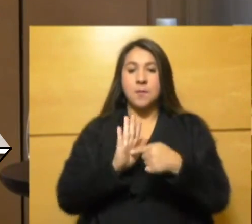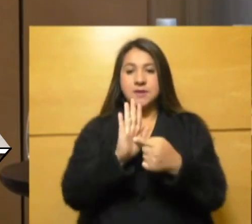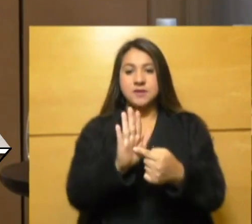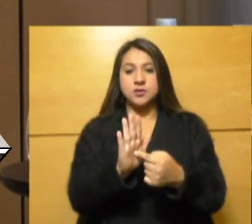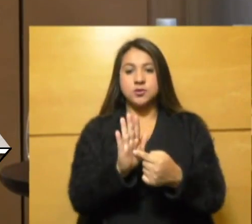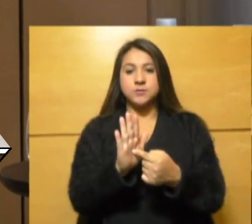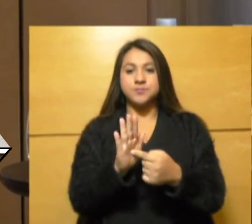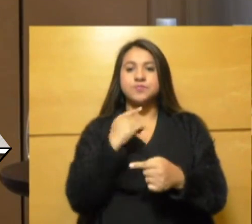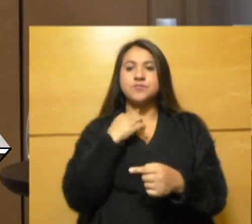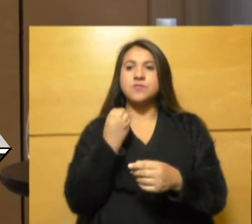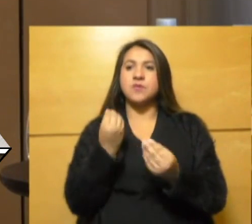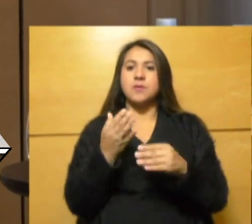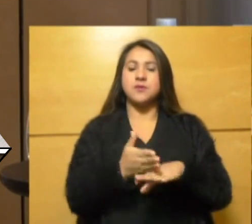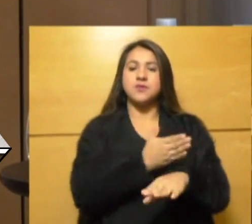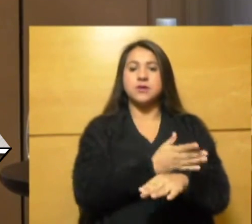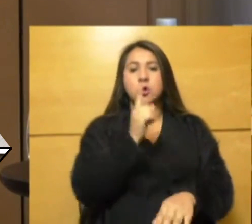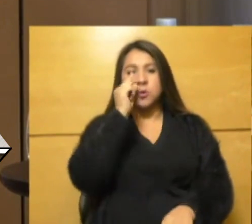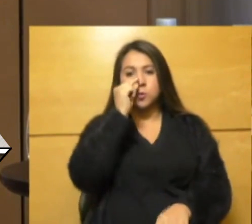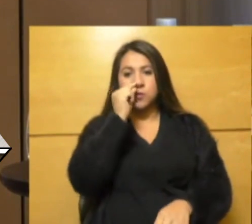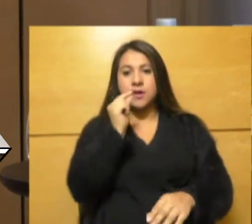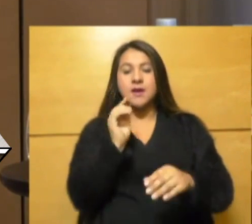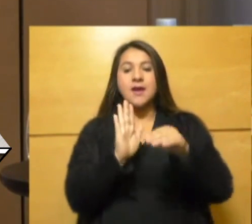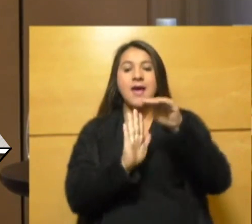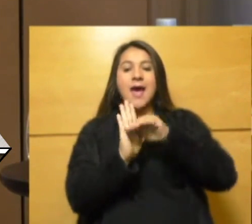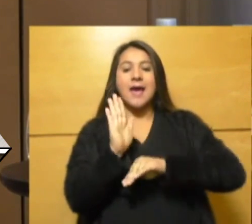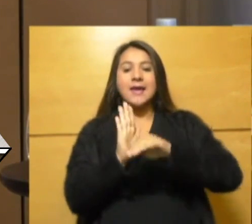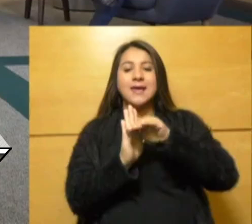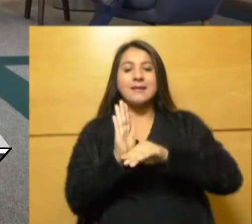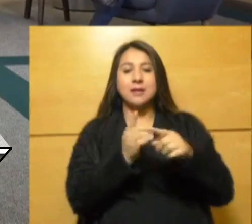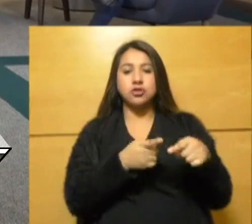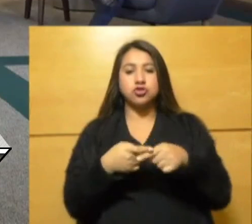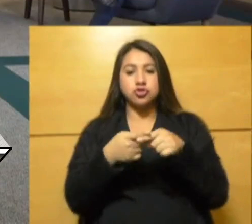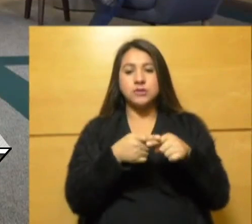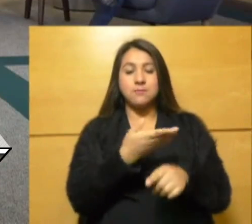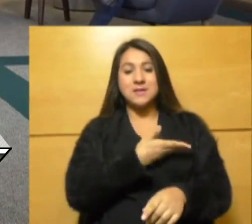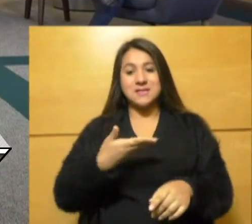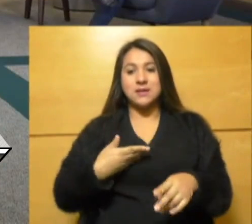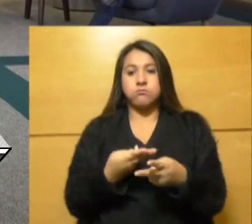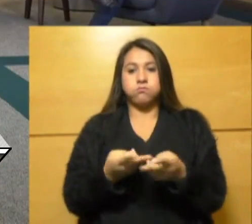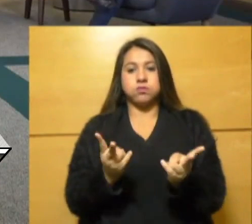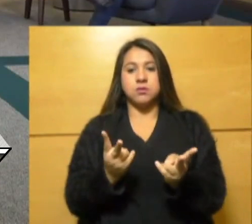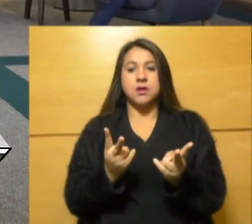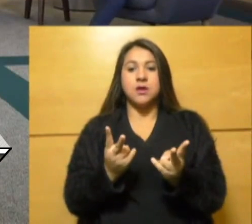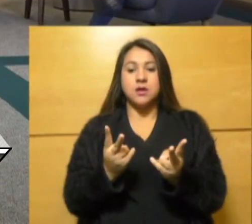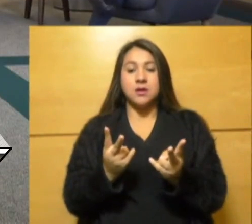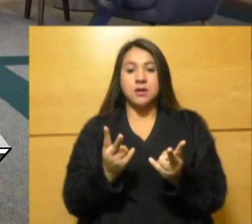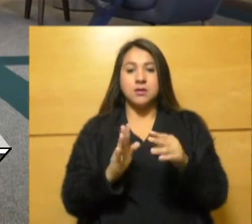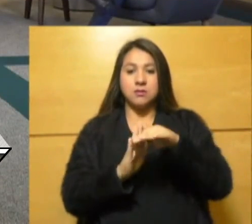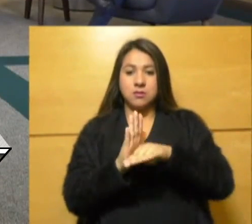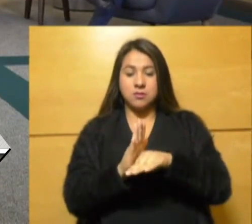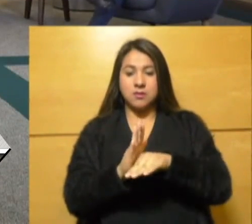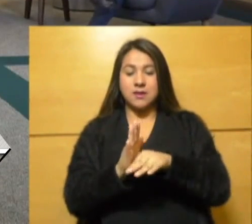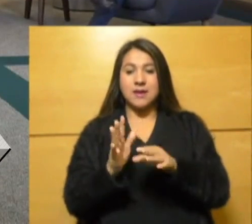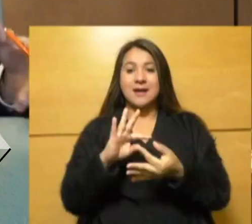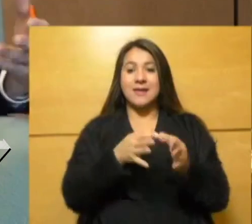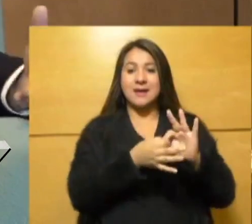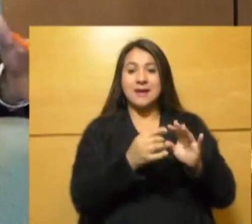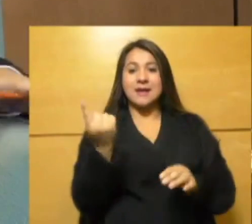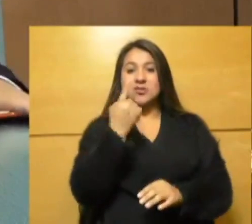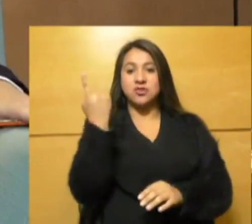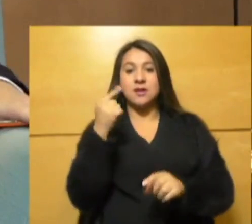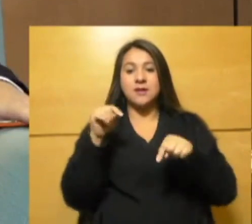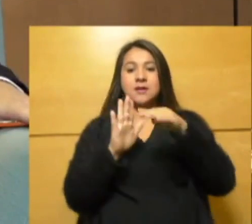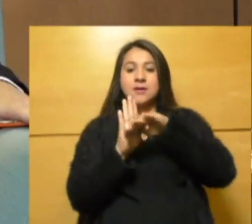desde lo que ocurrió en octubre una agenda social. El presidente lanzó públicamente a través de cadena nacional este